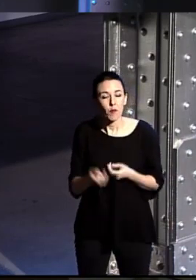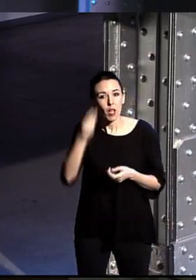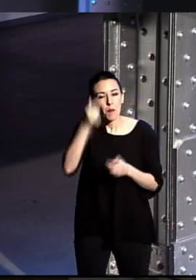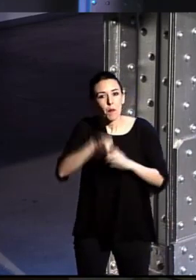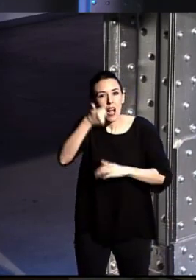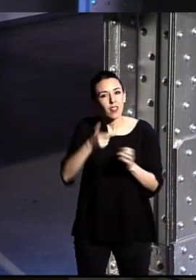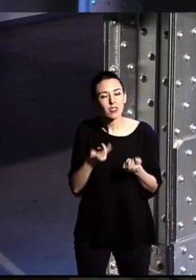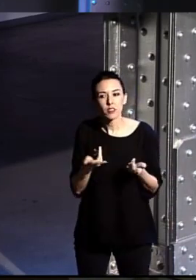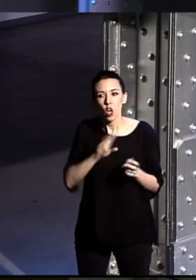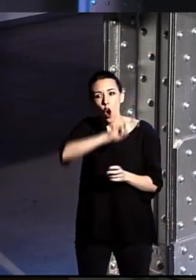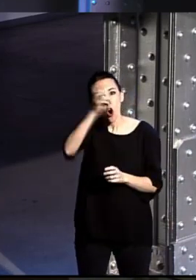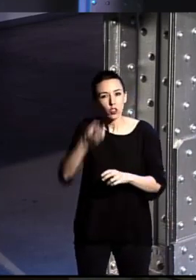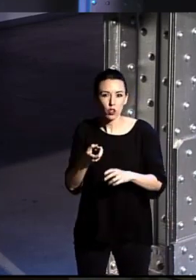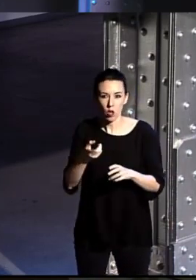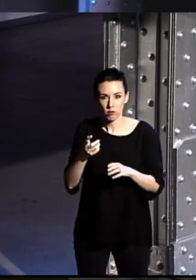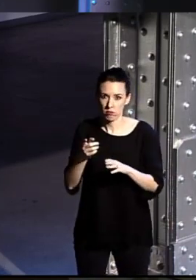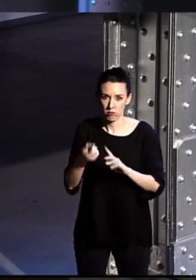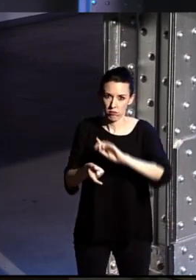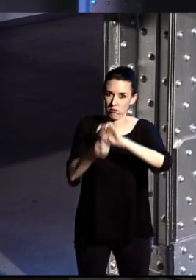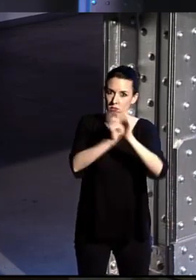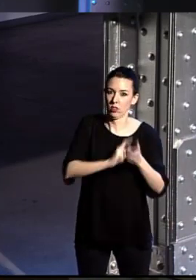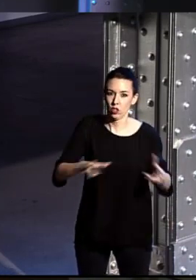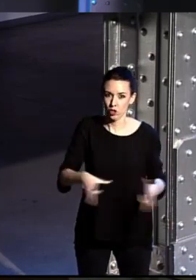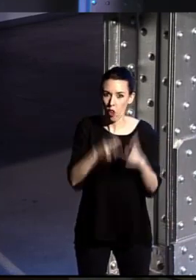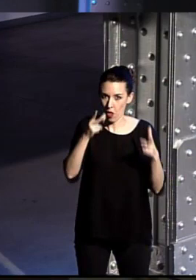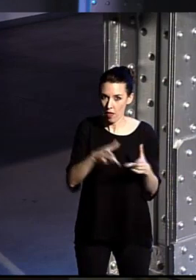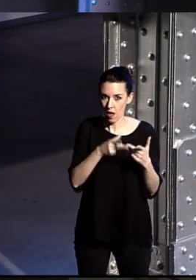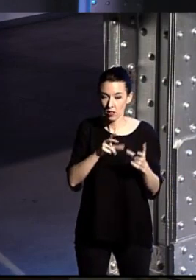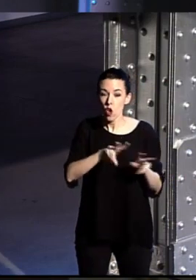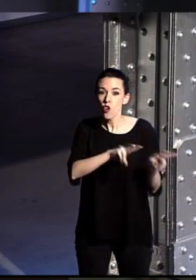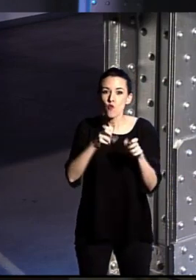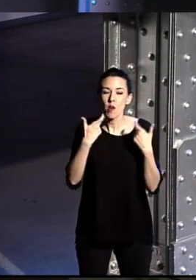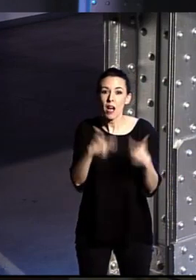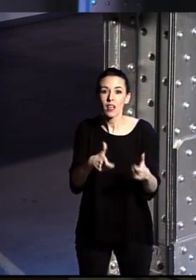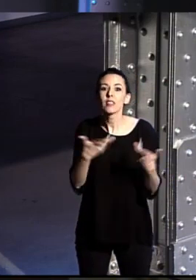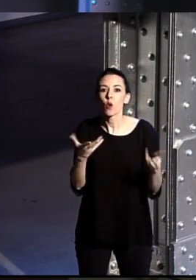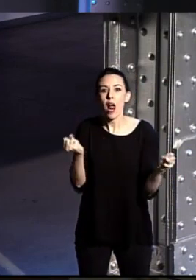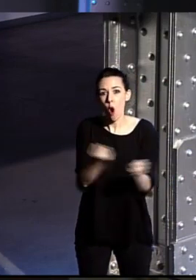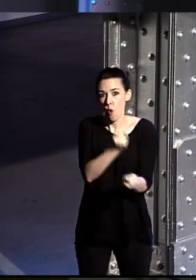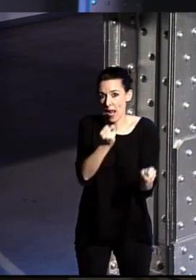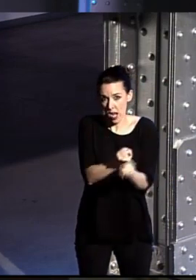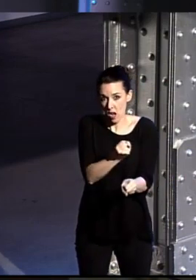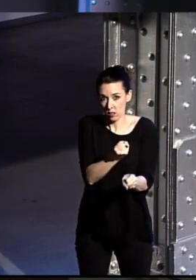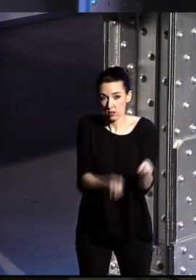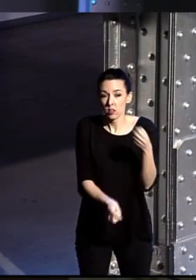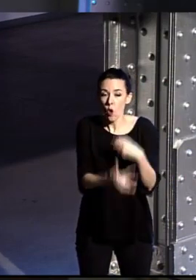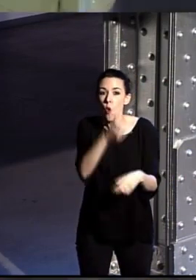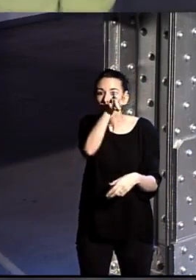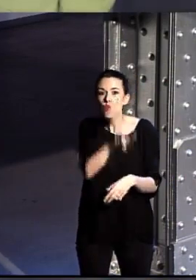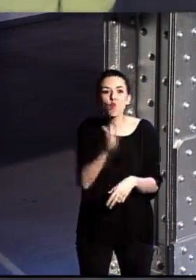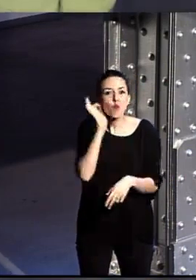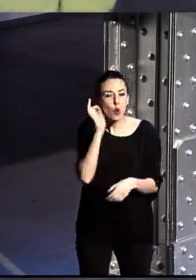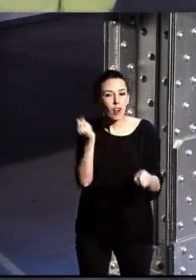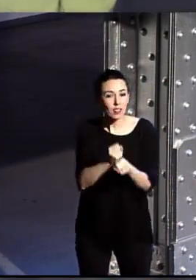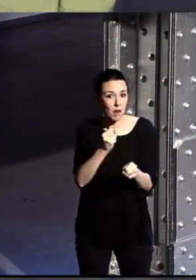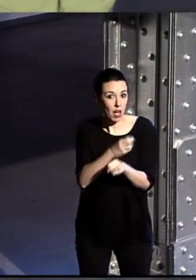¿Qué más? En el otro extremo de la sociedad, otra nueva clase, que era la clase obrera, había surgido la mujer trabajadora,